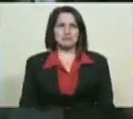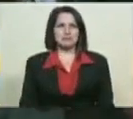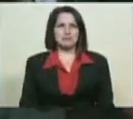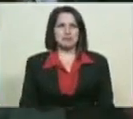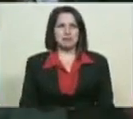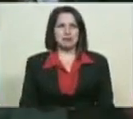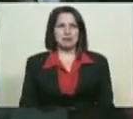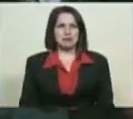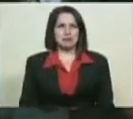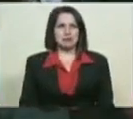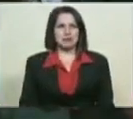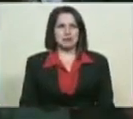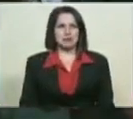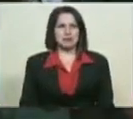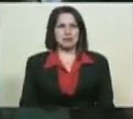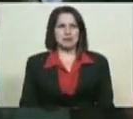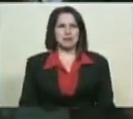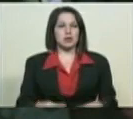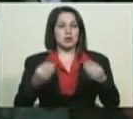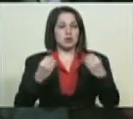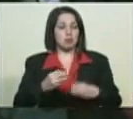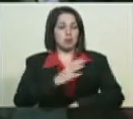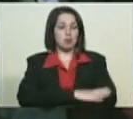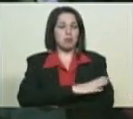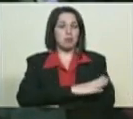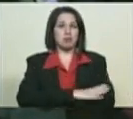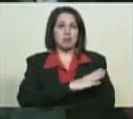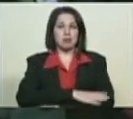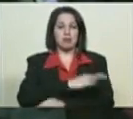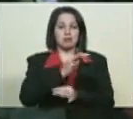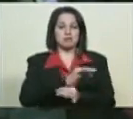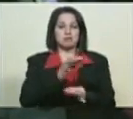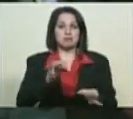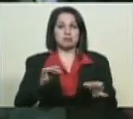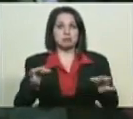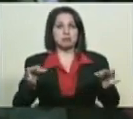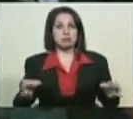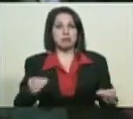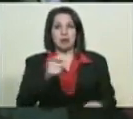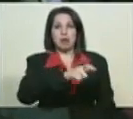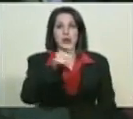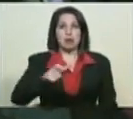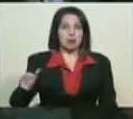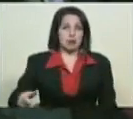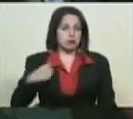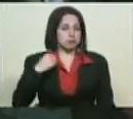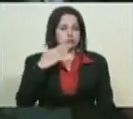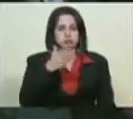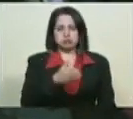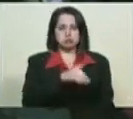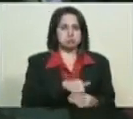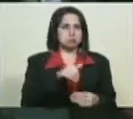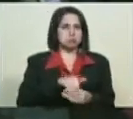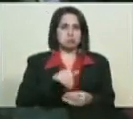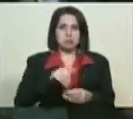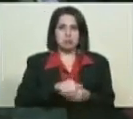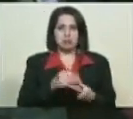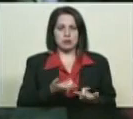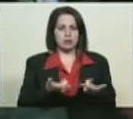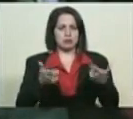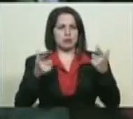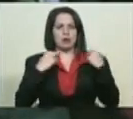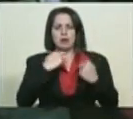por la actitud cívica del pueblo de Venezuela, que ha salido a sufragar, a expresar su